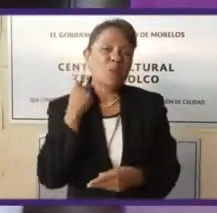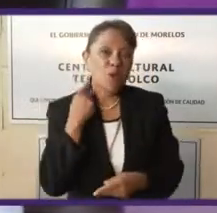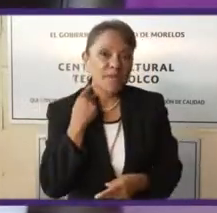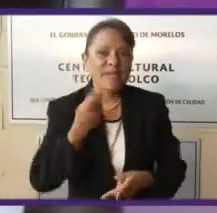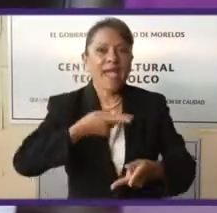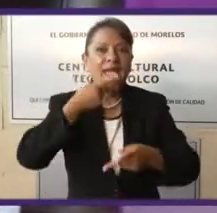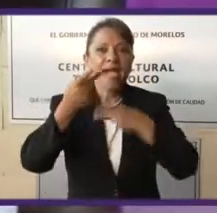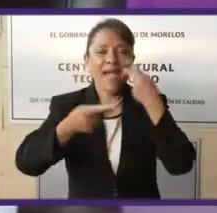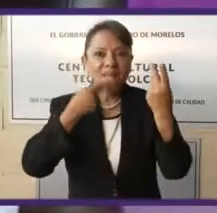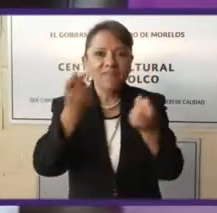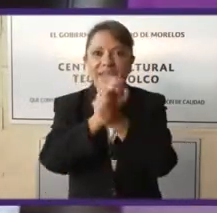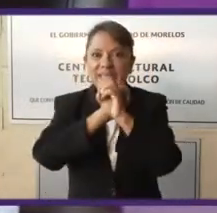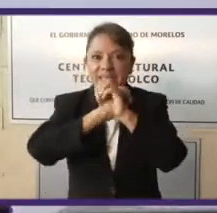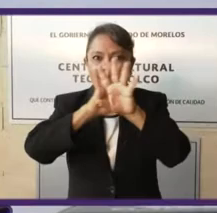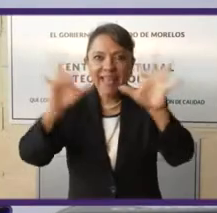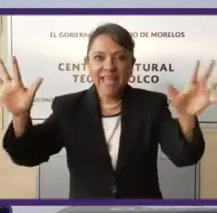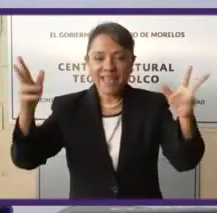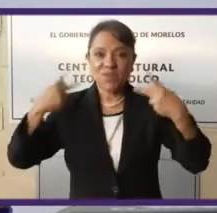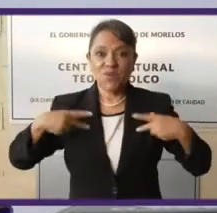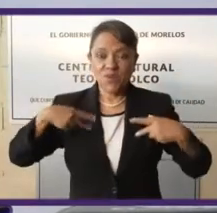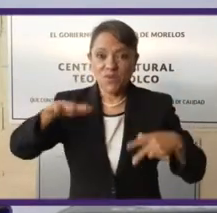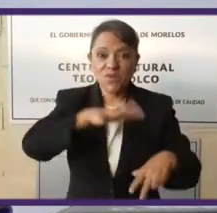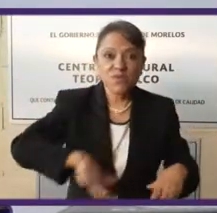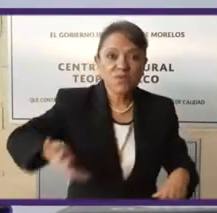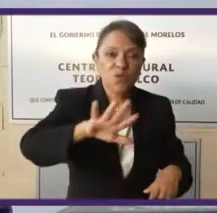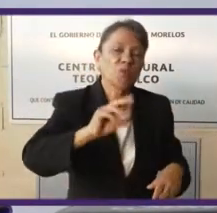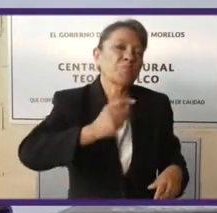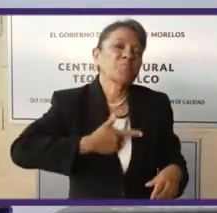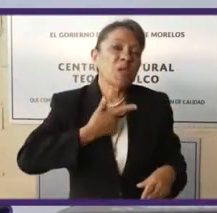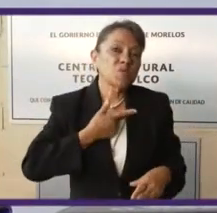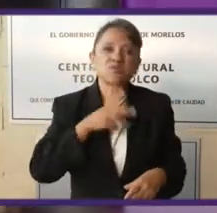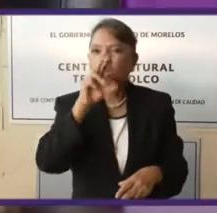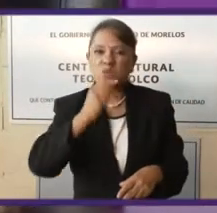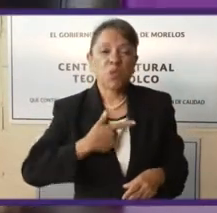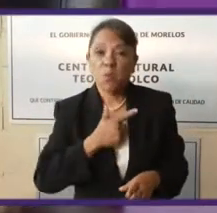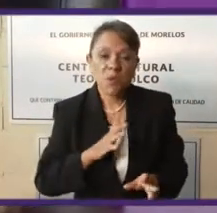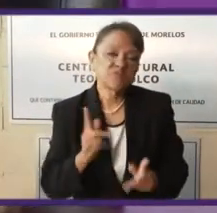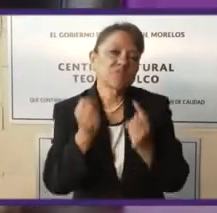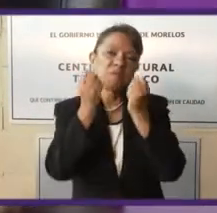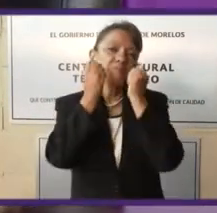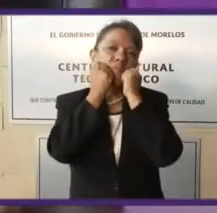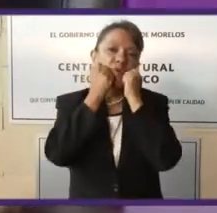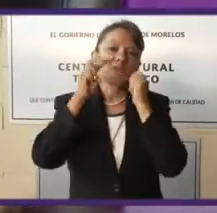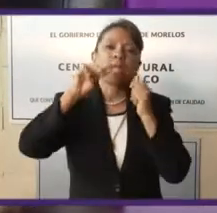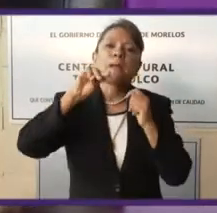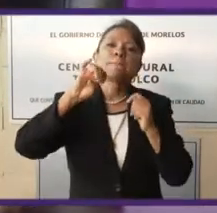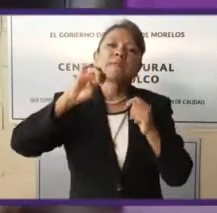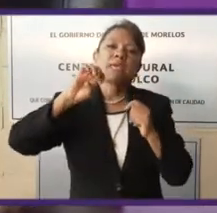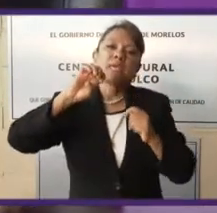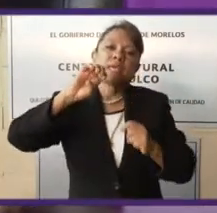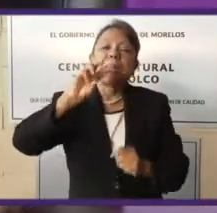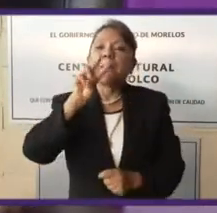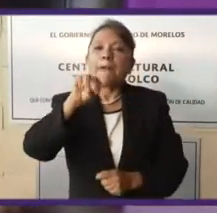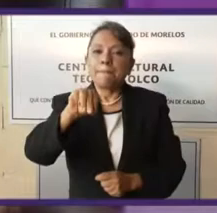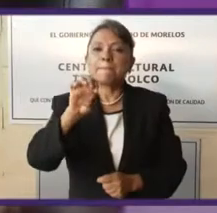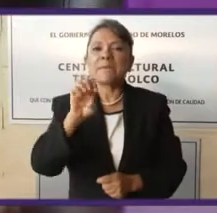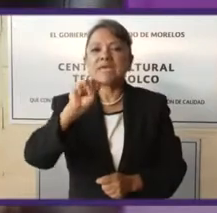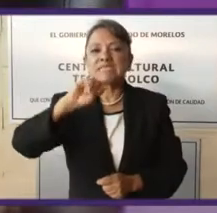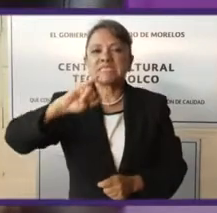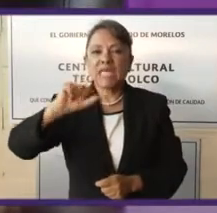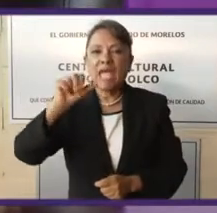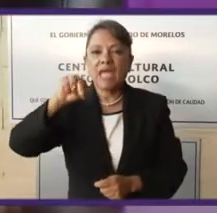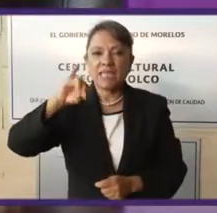para eso también, nos guste o no nos guste, porque el mesianismo no tiene ni dos dedos de